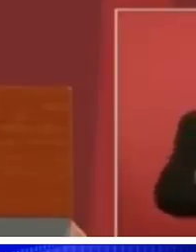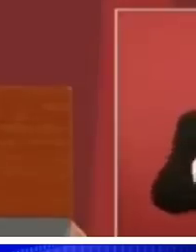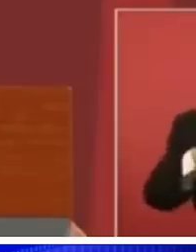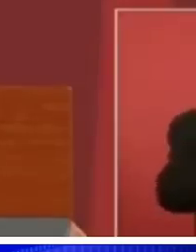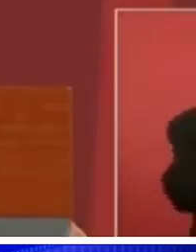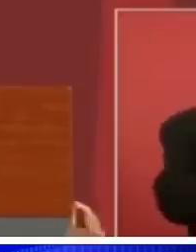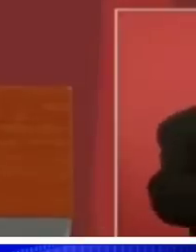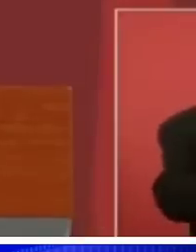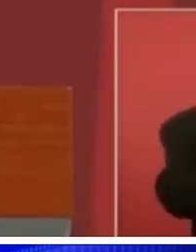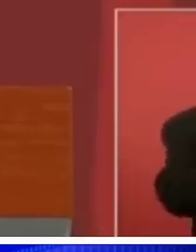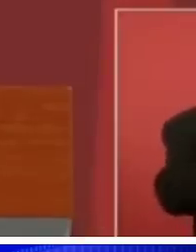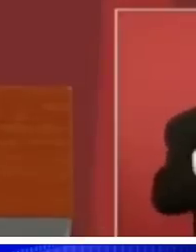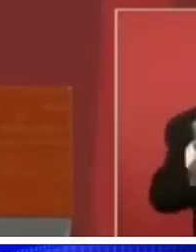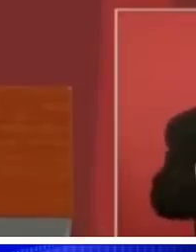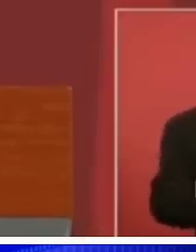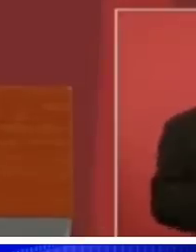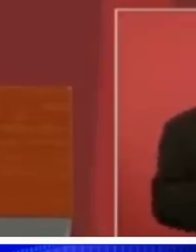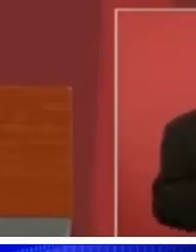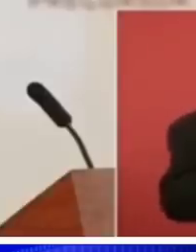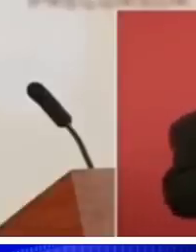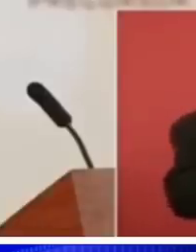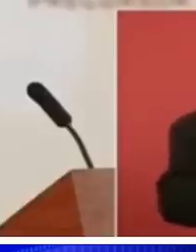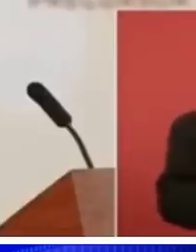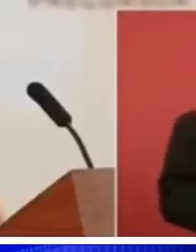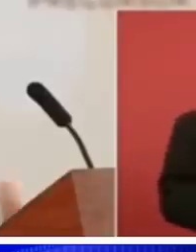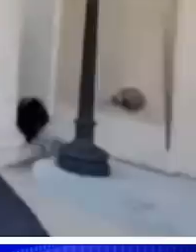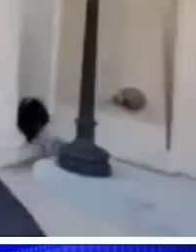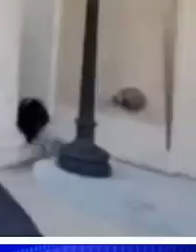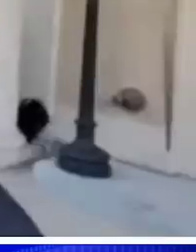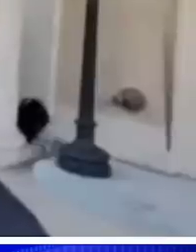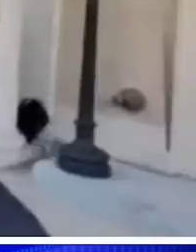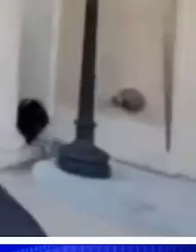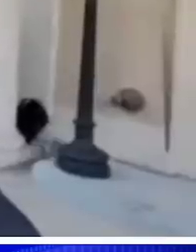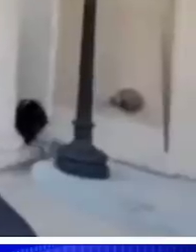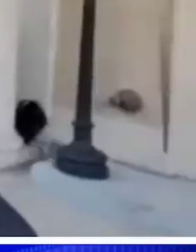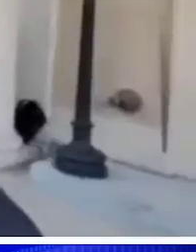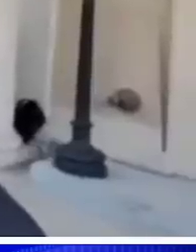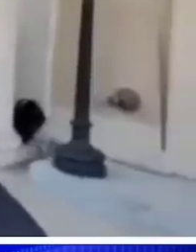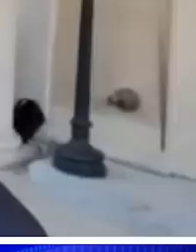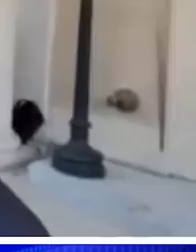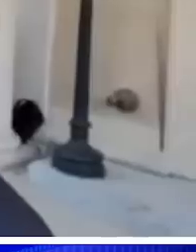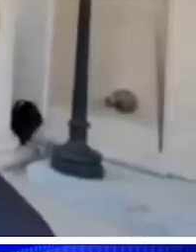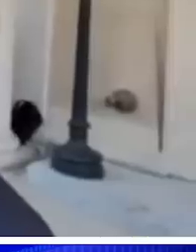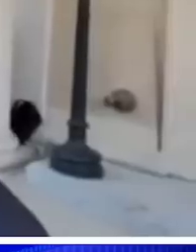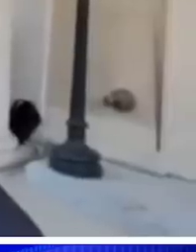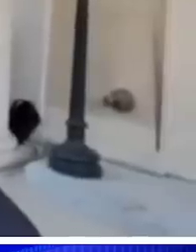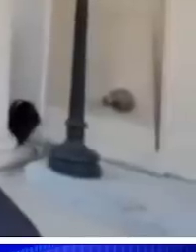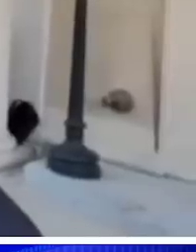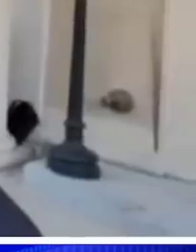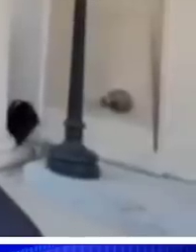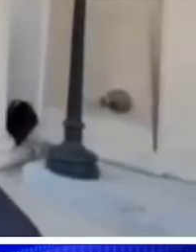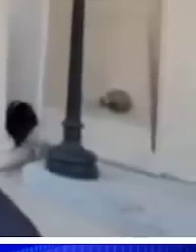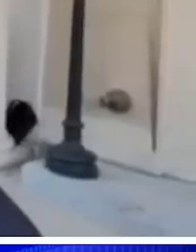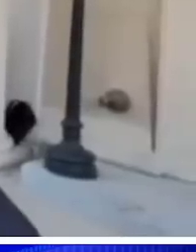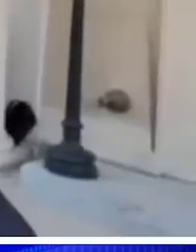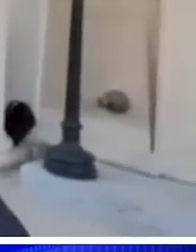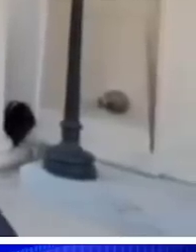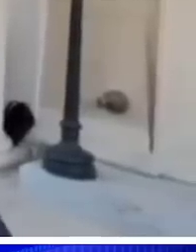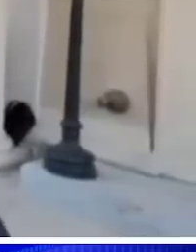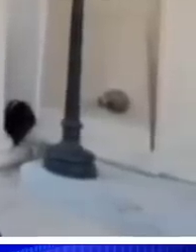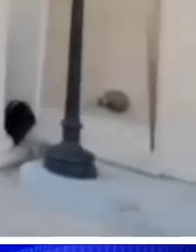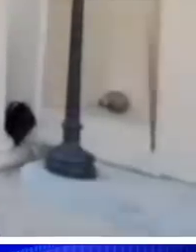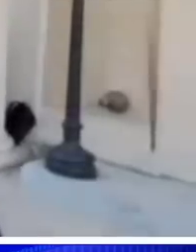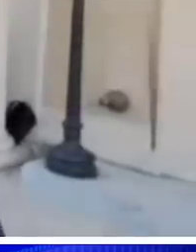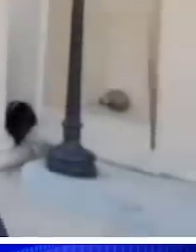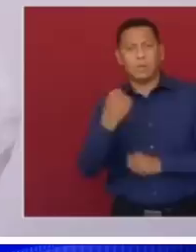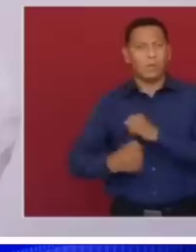esta inversión privada para poder participar en el sector energético de este país esto vamos a hablar porque el día de ayer que tocamos el tema y la reunión